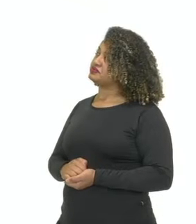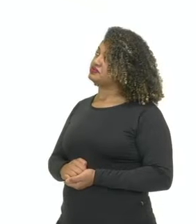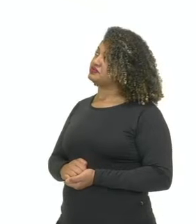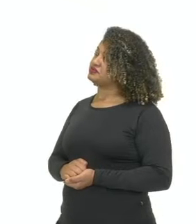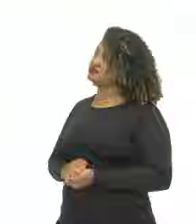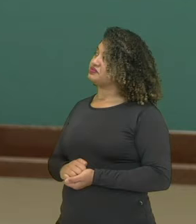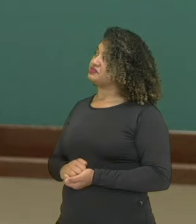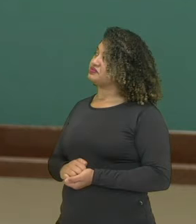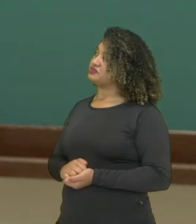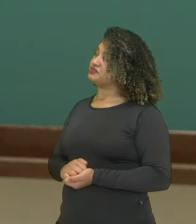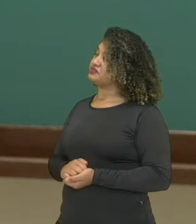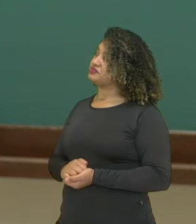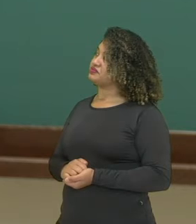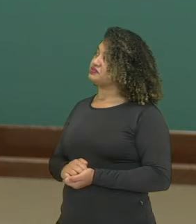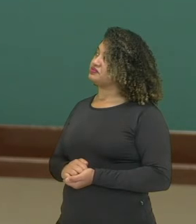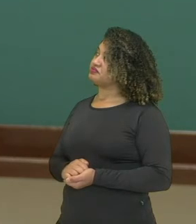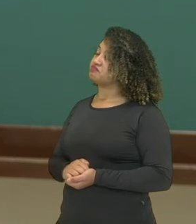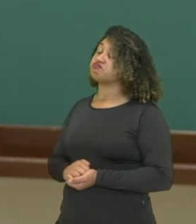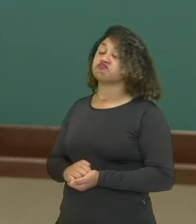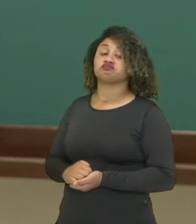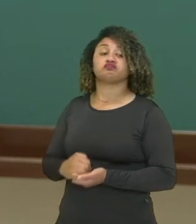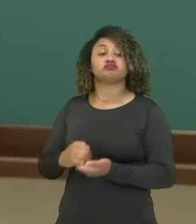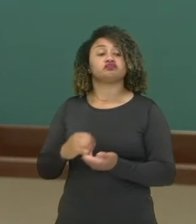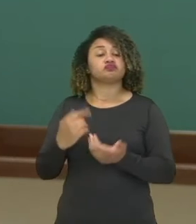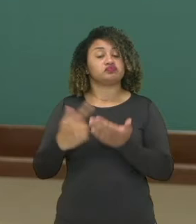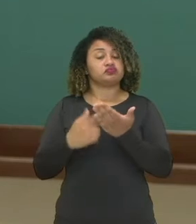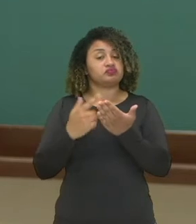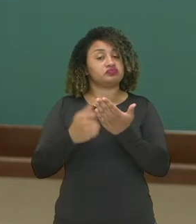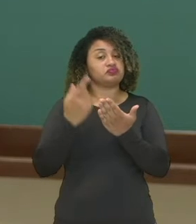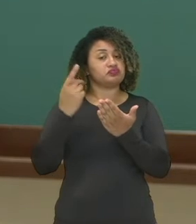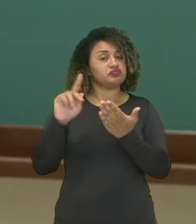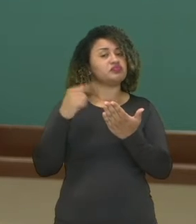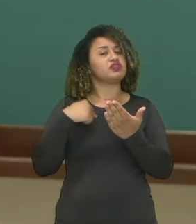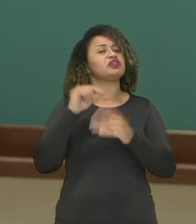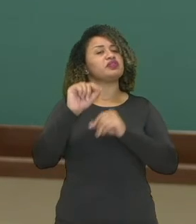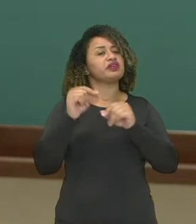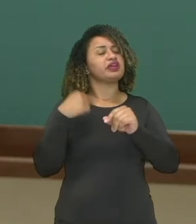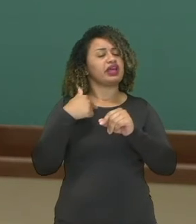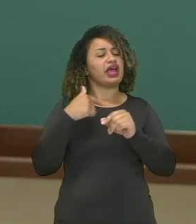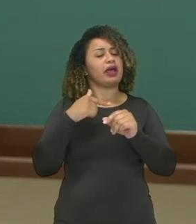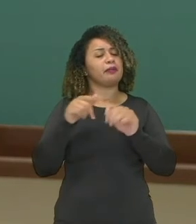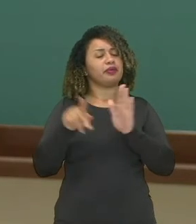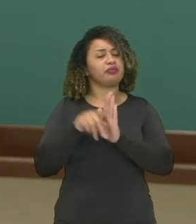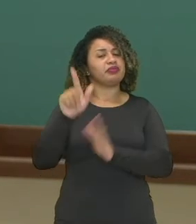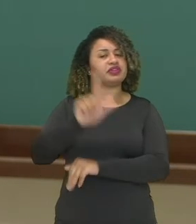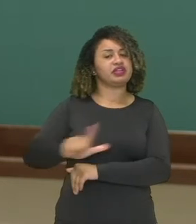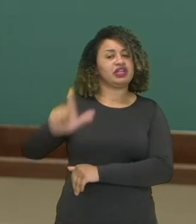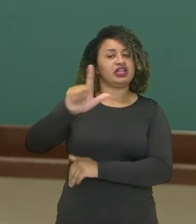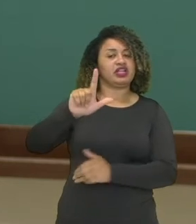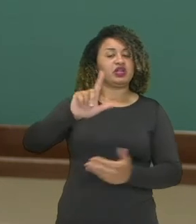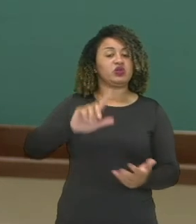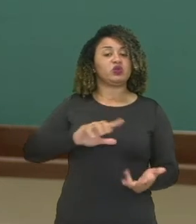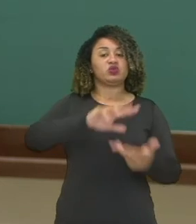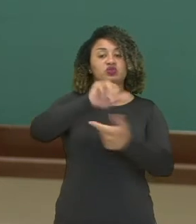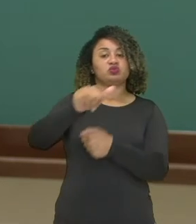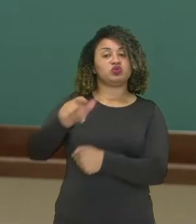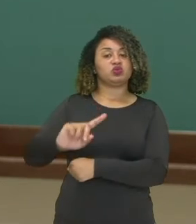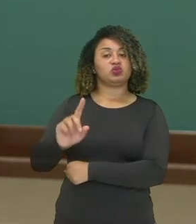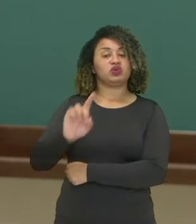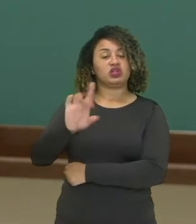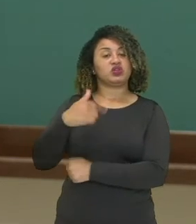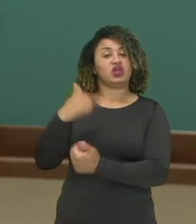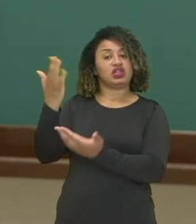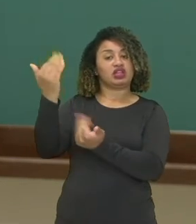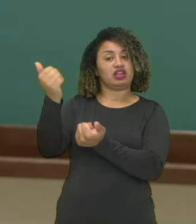literatura universal. Melhor obra dele, né? Da literatura universal, não é somente em